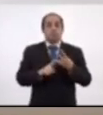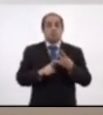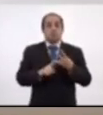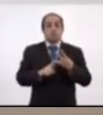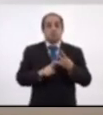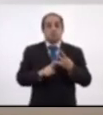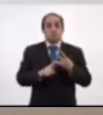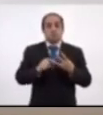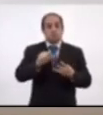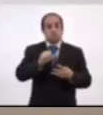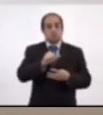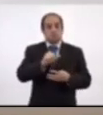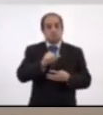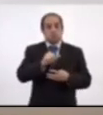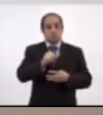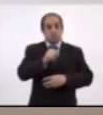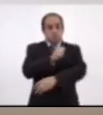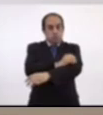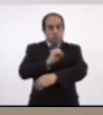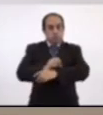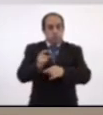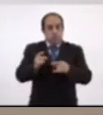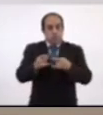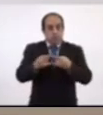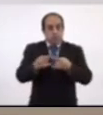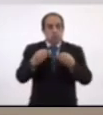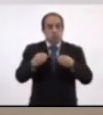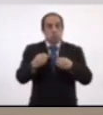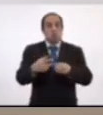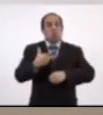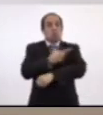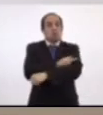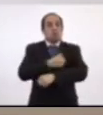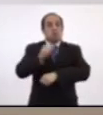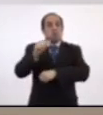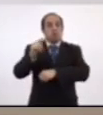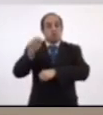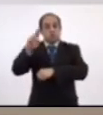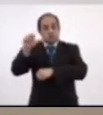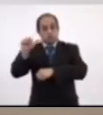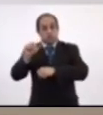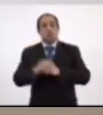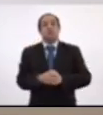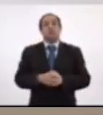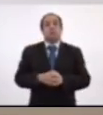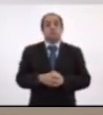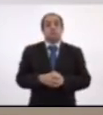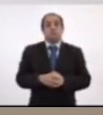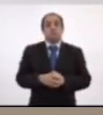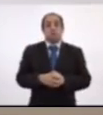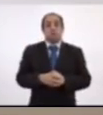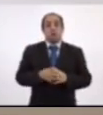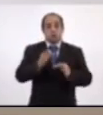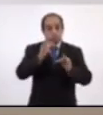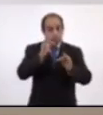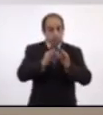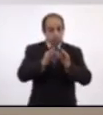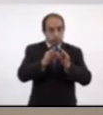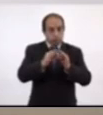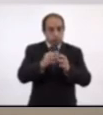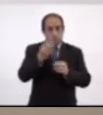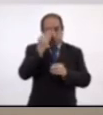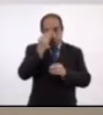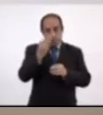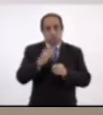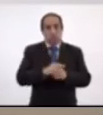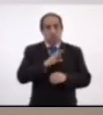que ocuparon la vacuna o fueron vacunados con la vacuna AstraZeneca, y se cumple ya el momento para